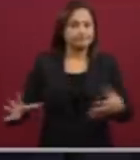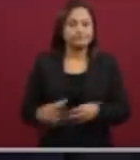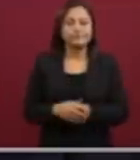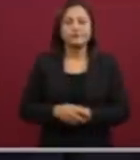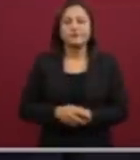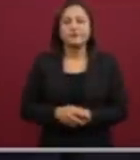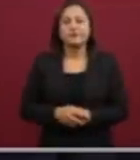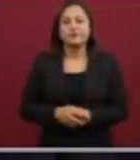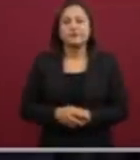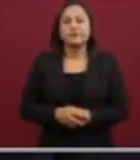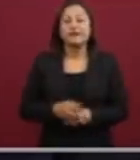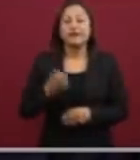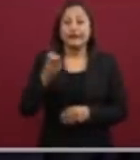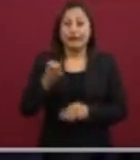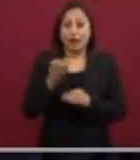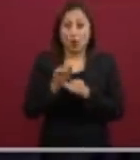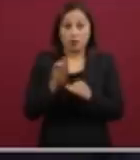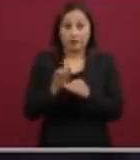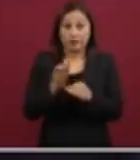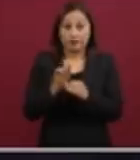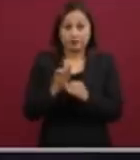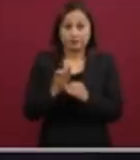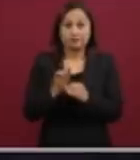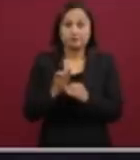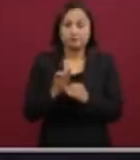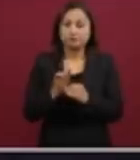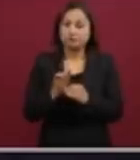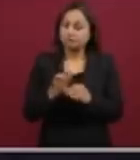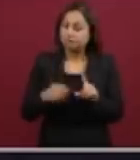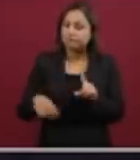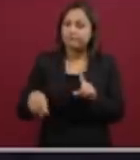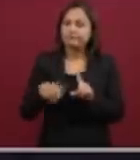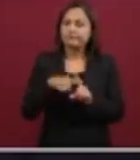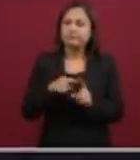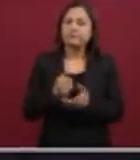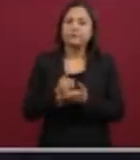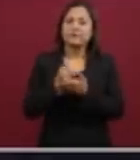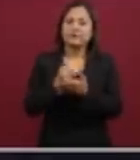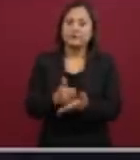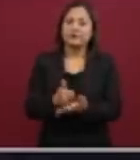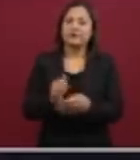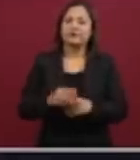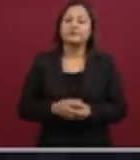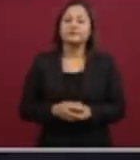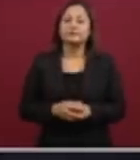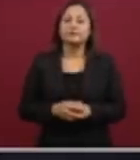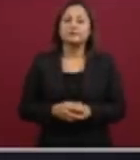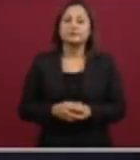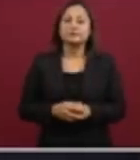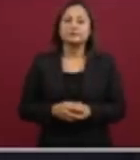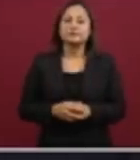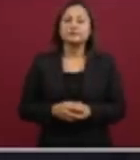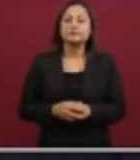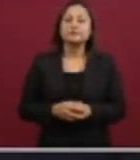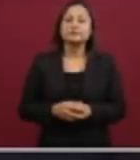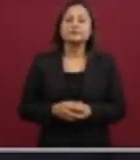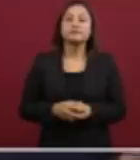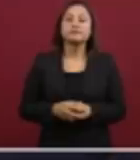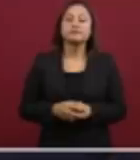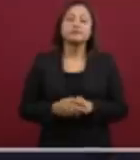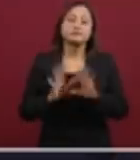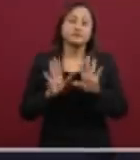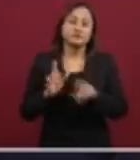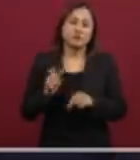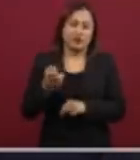Eso es un punto a favor que tenemos y por eso considero que con